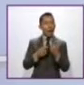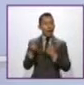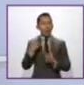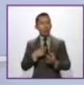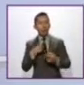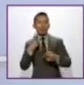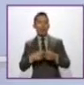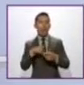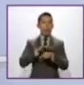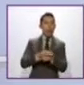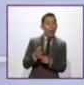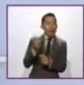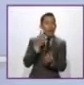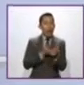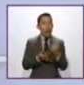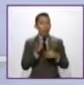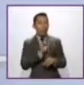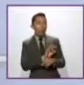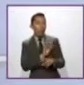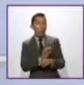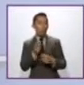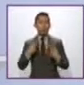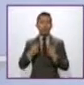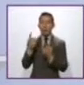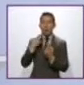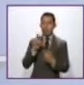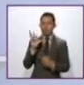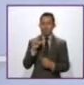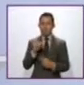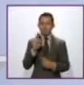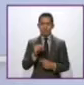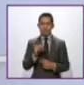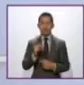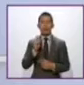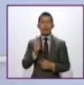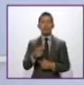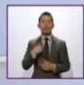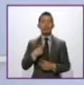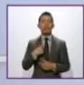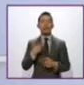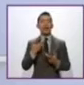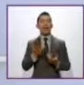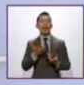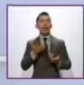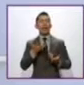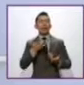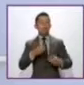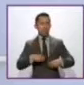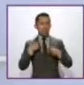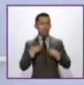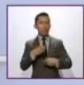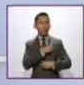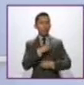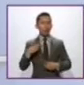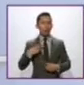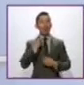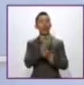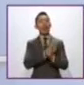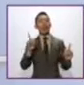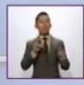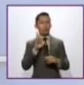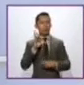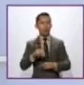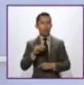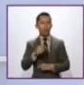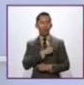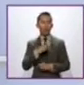ciertos amigos, ciertas personas que solamente ya compraron un pedazo de tierra y hoy merecen poder hacer lo que quieran con él. Lo